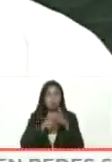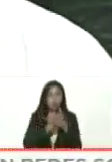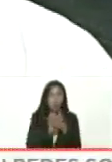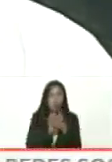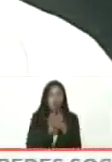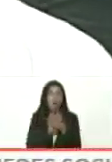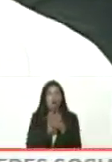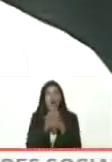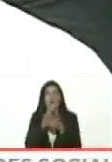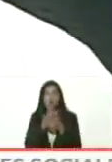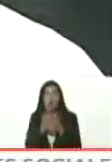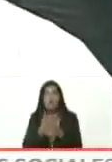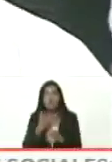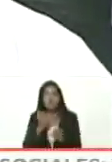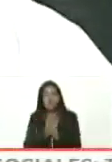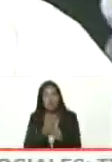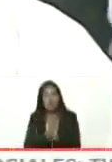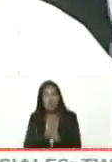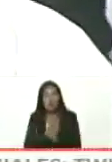Uh-huh.